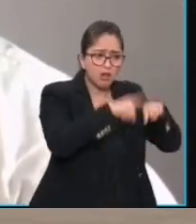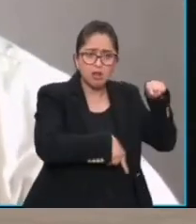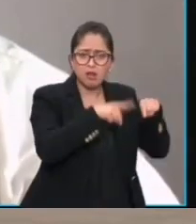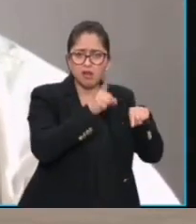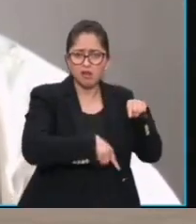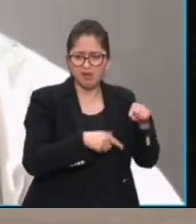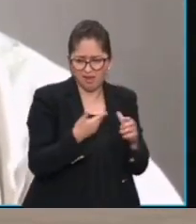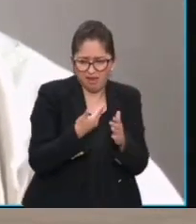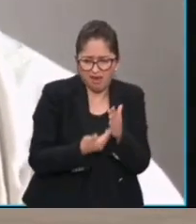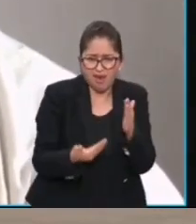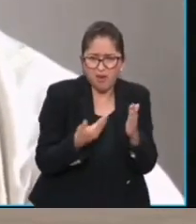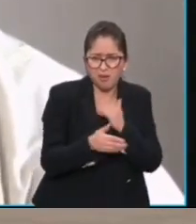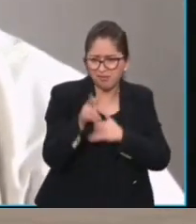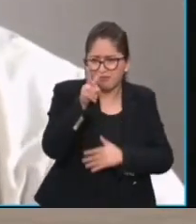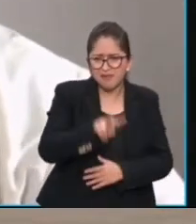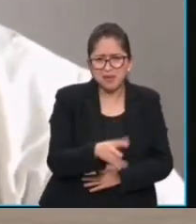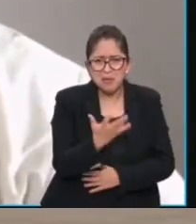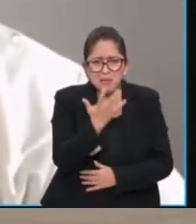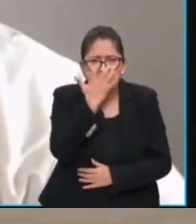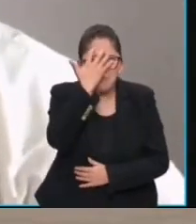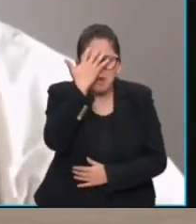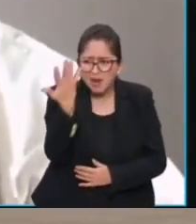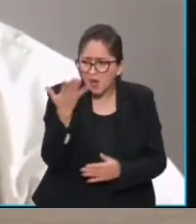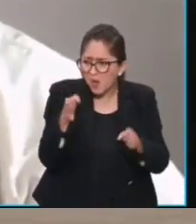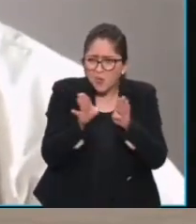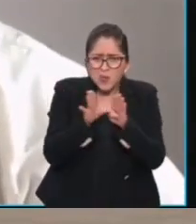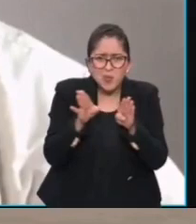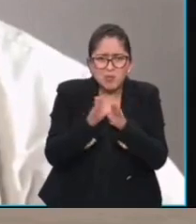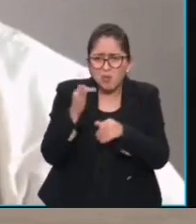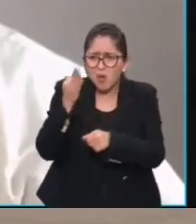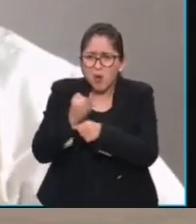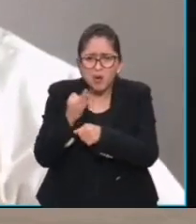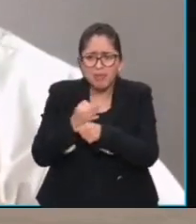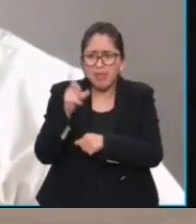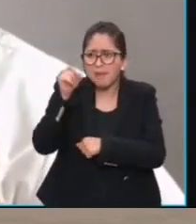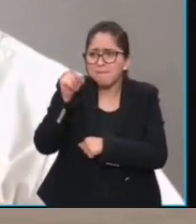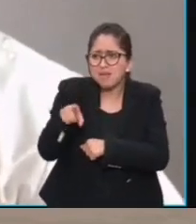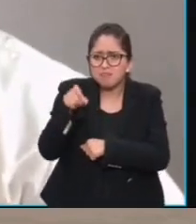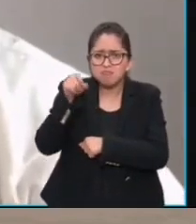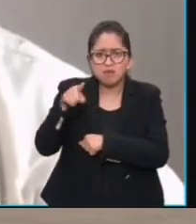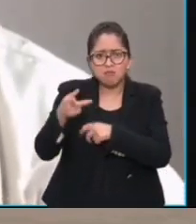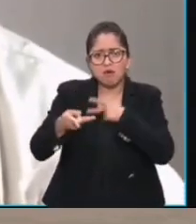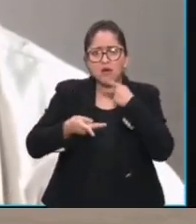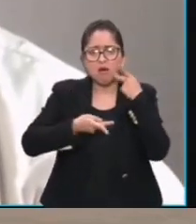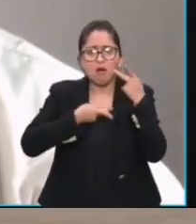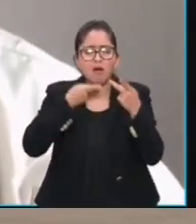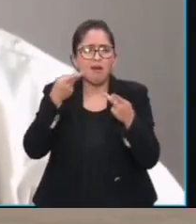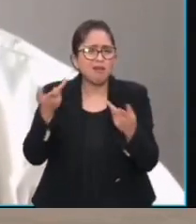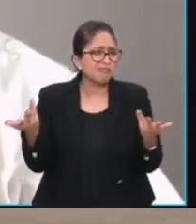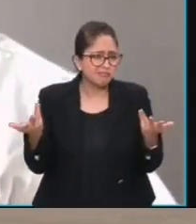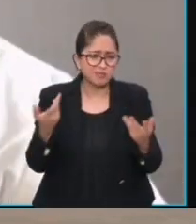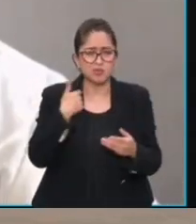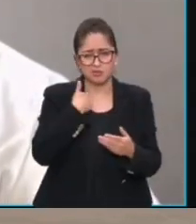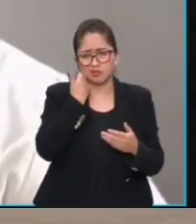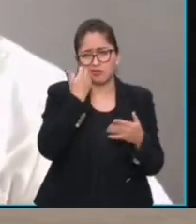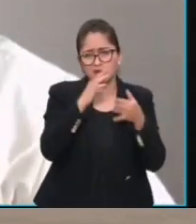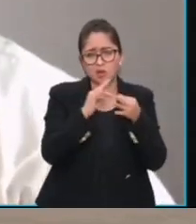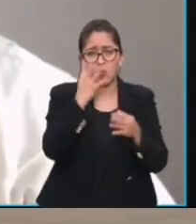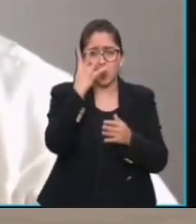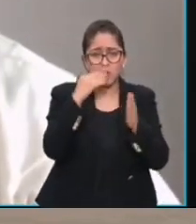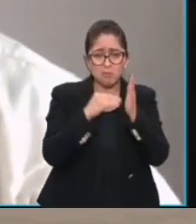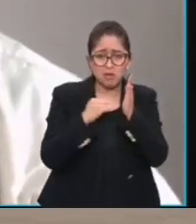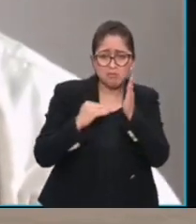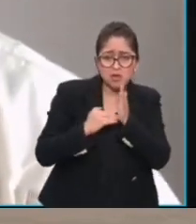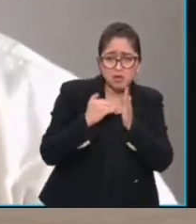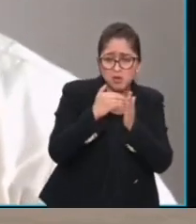vergüenza que sigan con esa misma retórica. Yo quisiera recordarles que 4,000 millones de pesos en